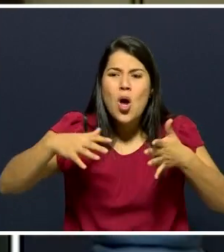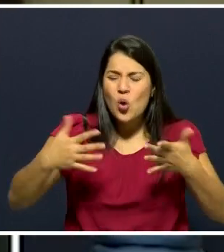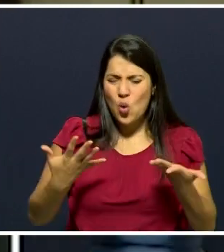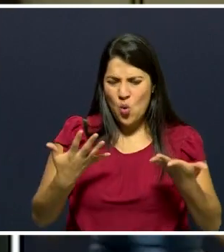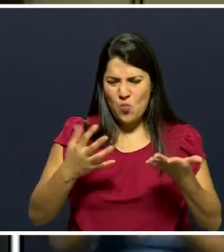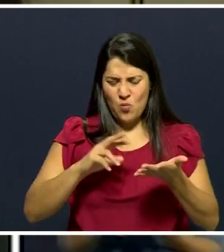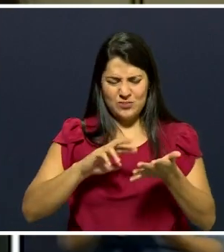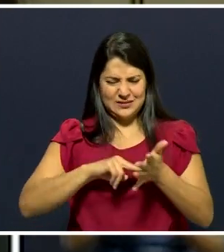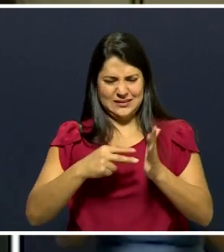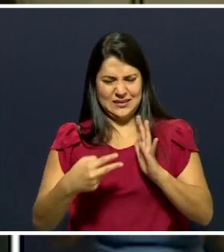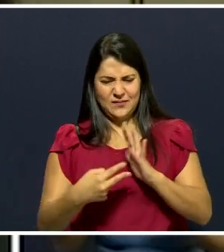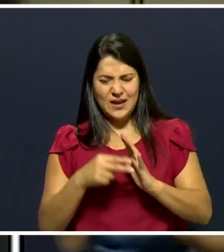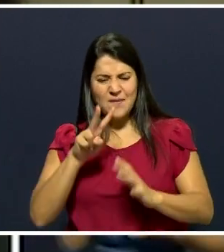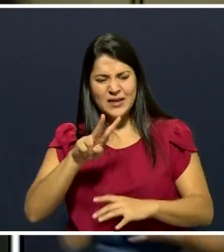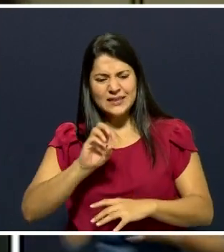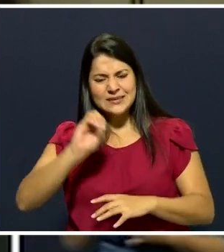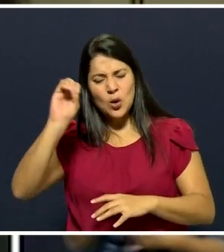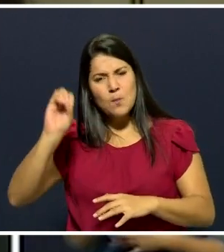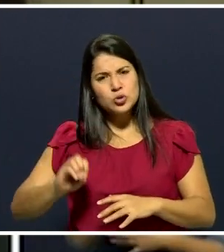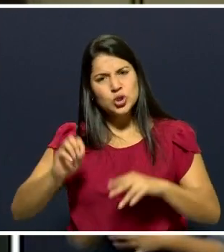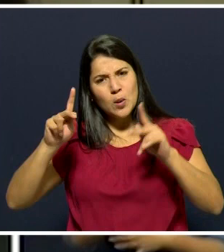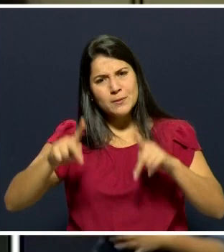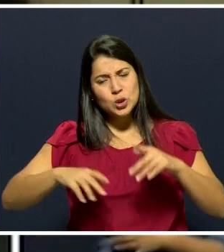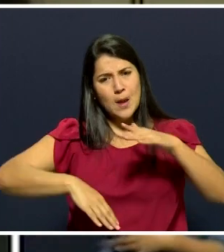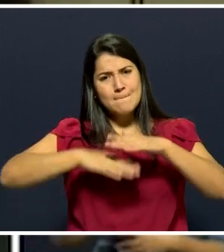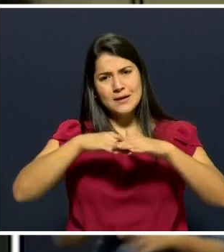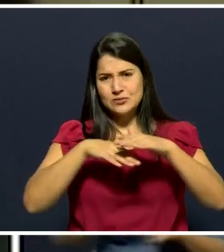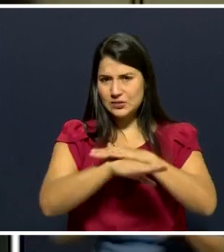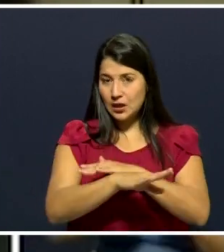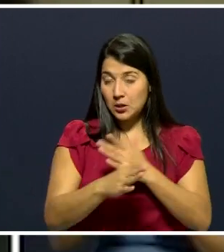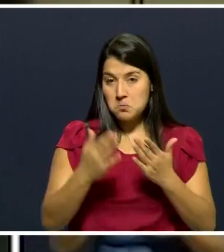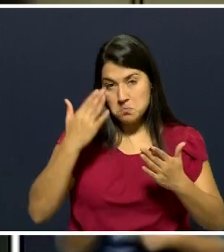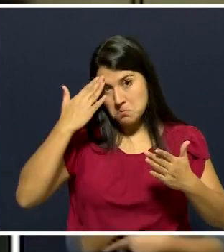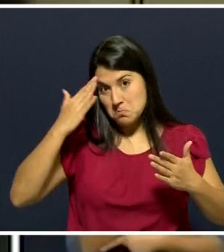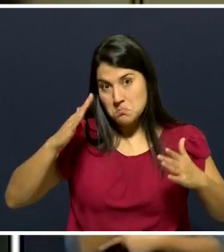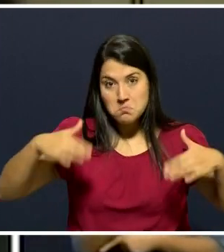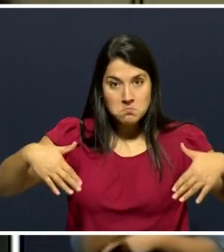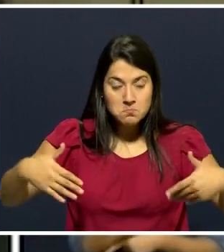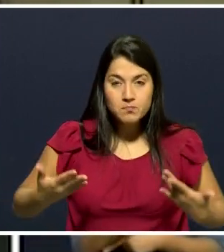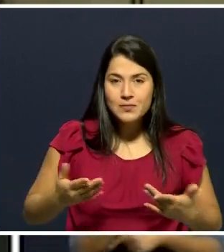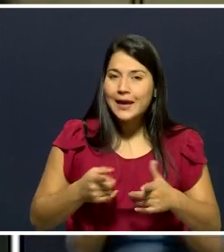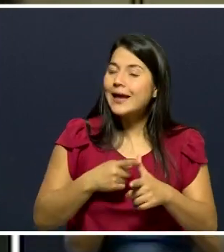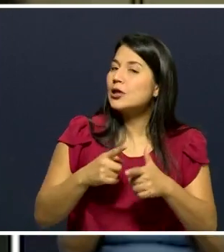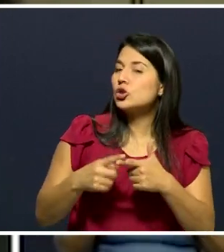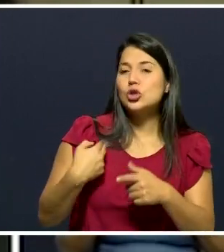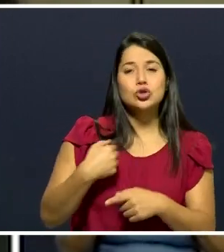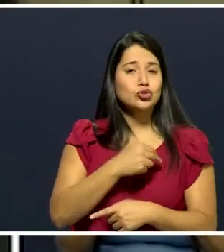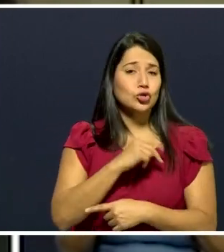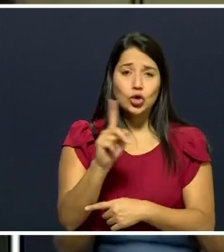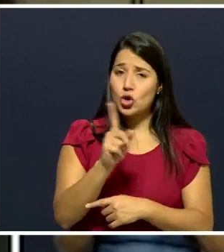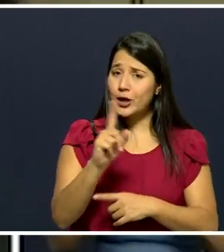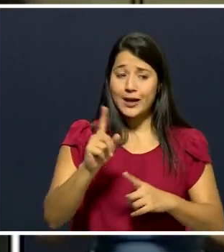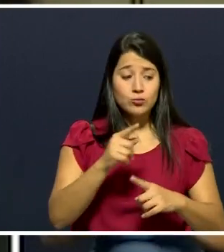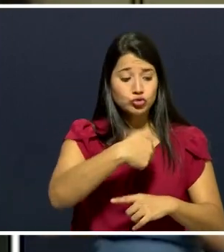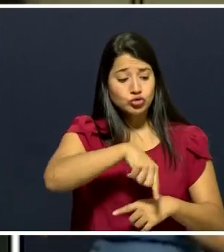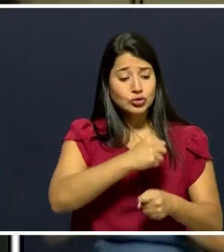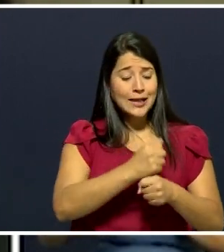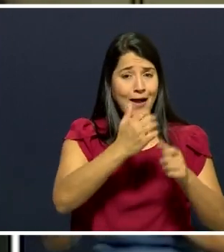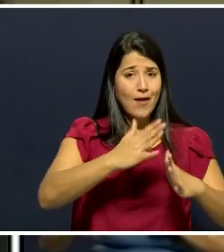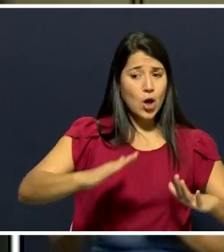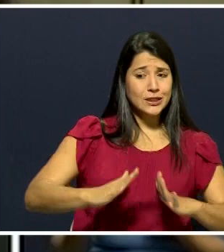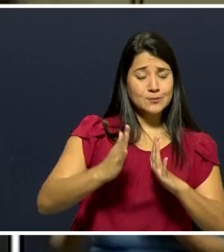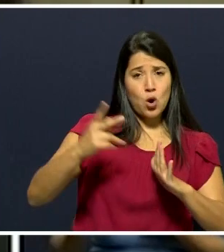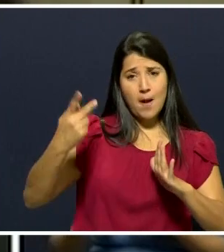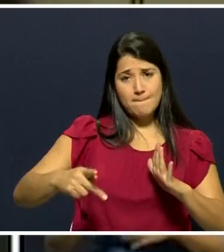de aforo. Entonces nosotros no queremos arriesgarnos a poner la seguridad de nuestros colaboradores ni de